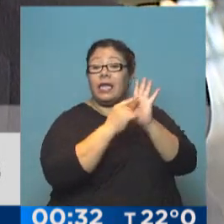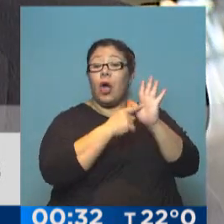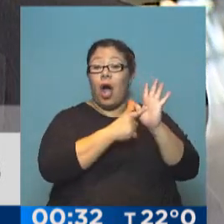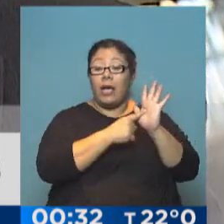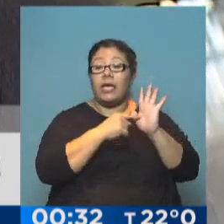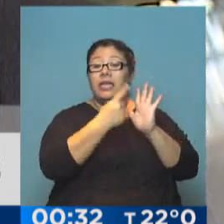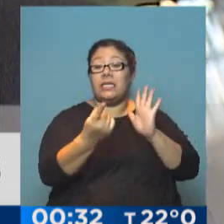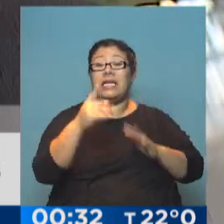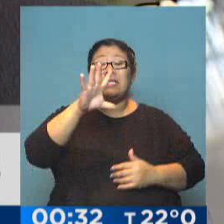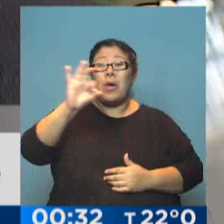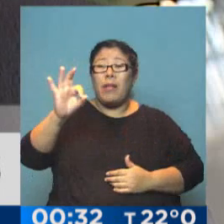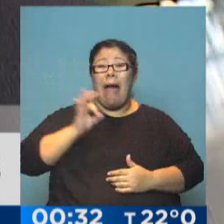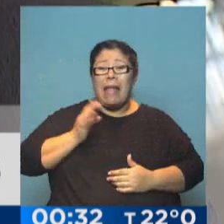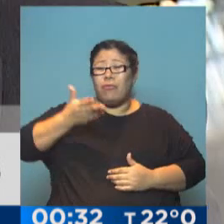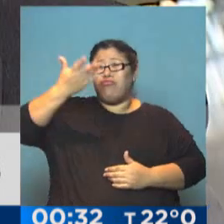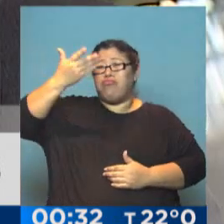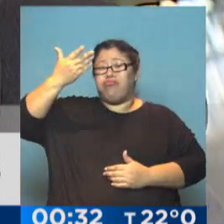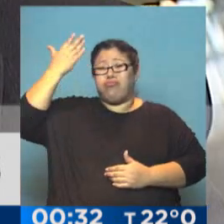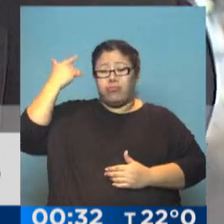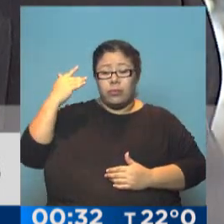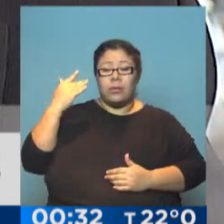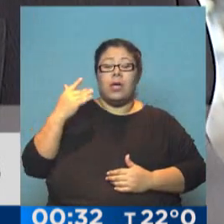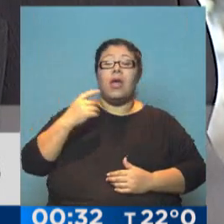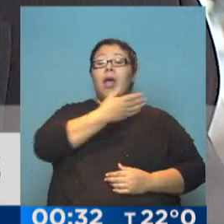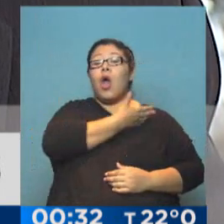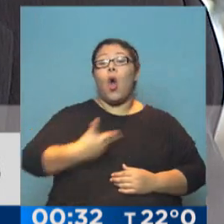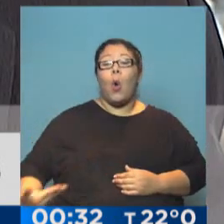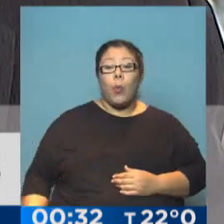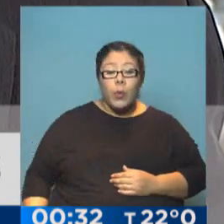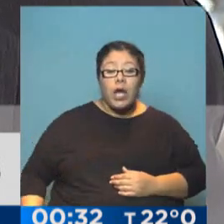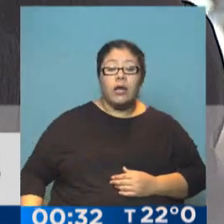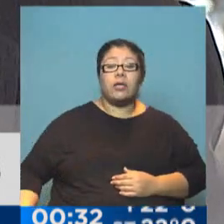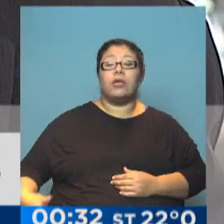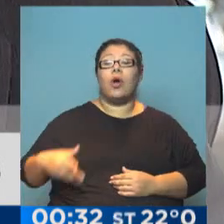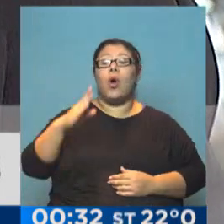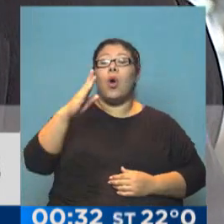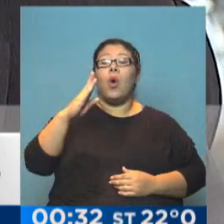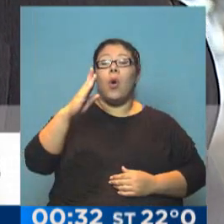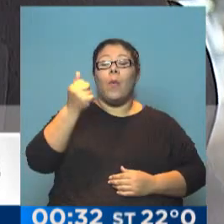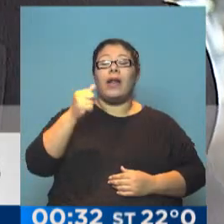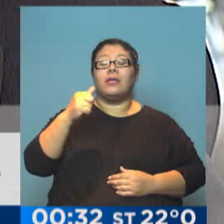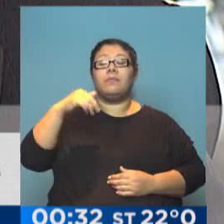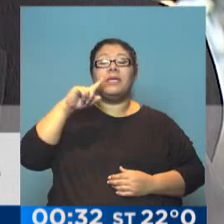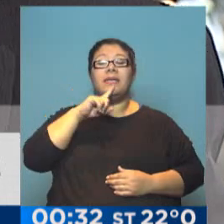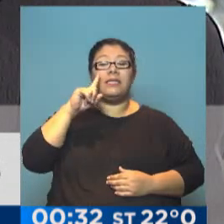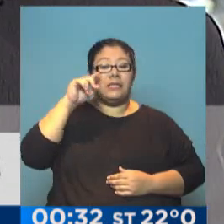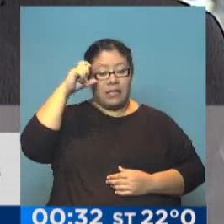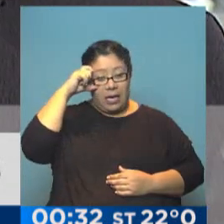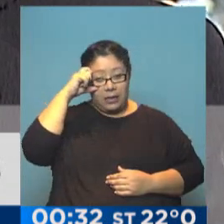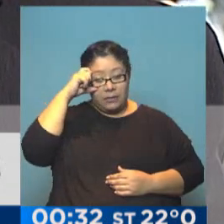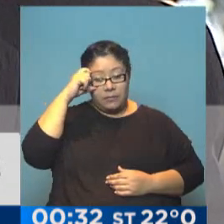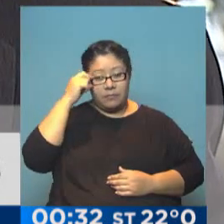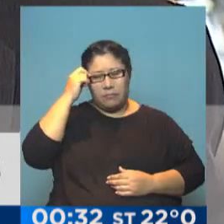precedente de hace 150 años cuando gobernaba Bartolomé Mitre y, por ejemplo, no teníamos ni siquiera el voto secreto y obligatorio de la ley Sáenz Peña.